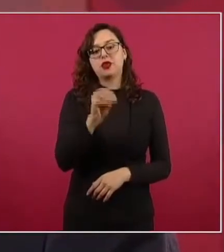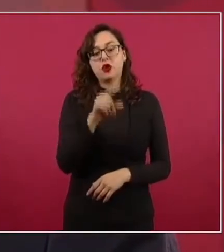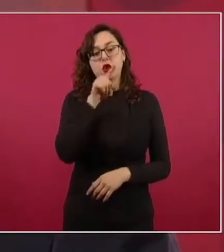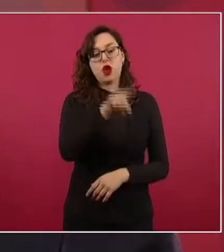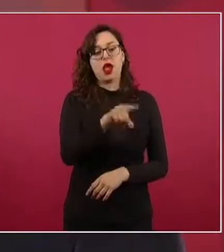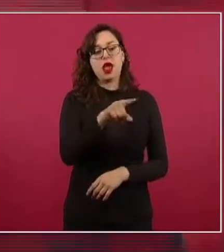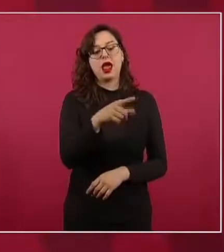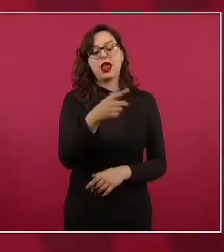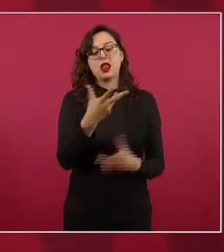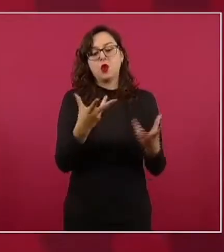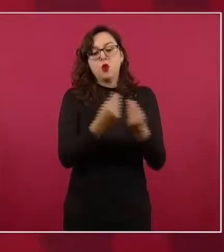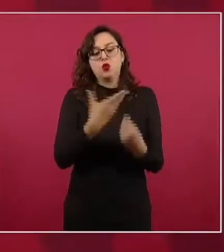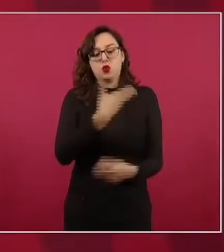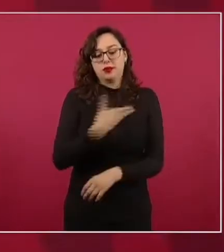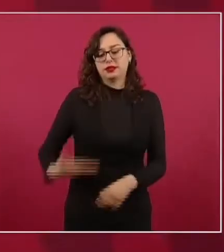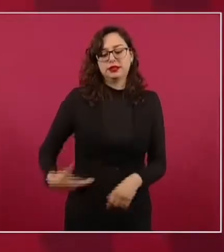en el gobierno de Salinas,